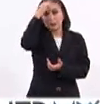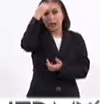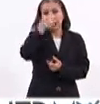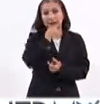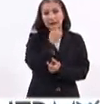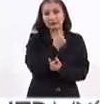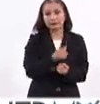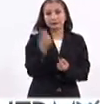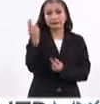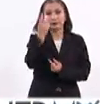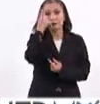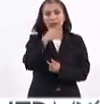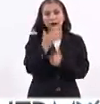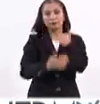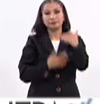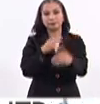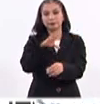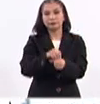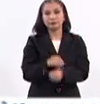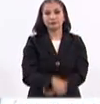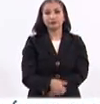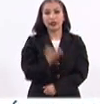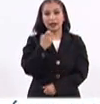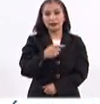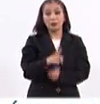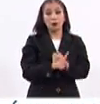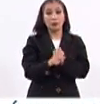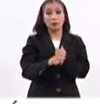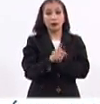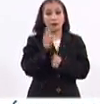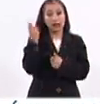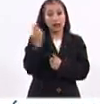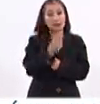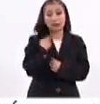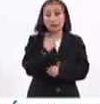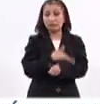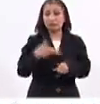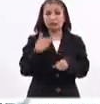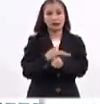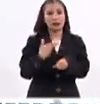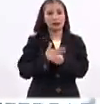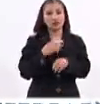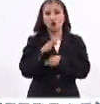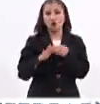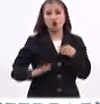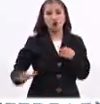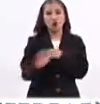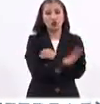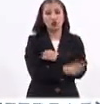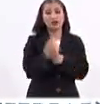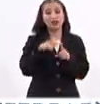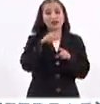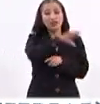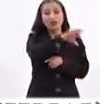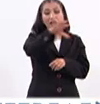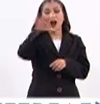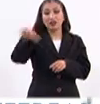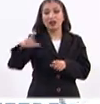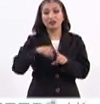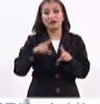niño necesita para ese desarrollo integral. Este problema social requiere una solución poblacional, multisectorial